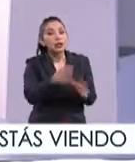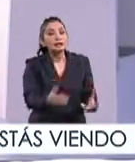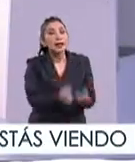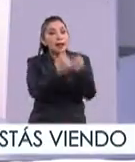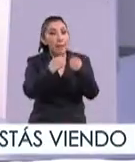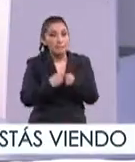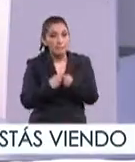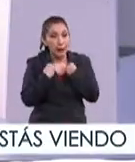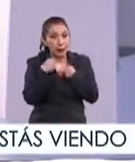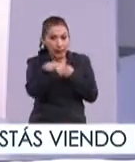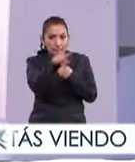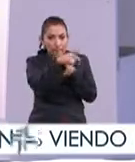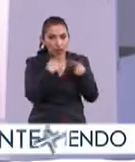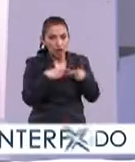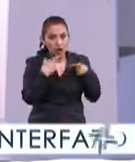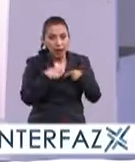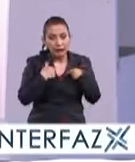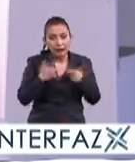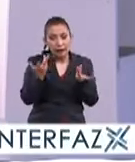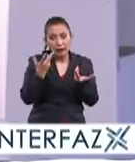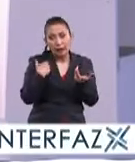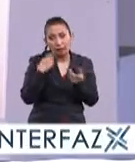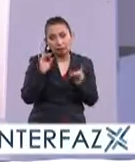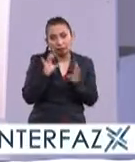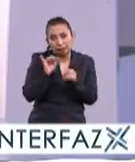salvar la vida a esas personas que se encuentran en esta